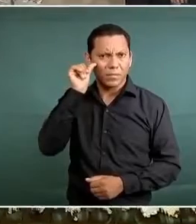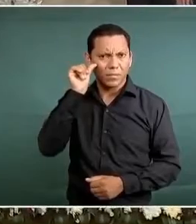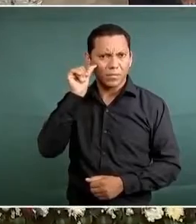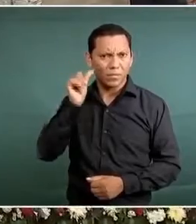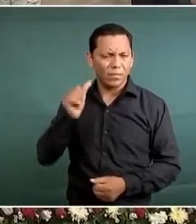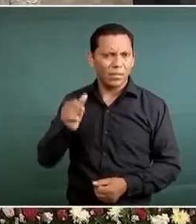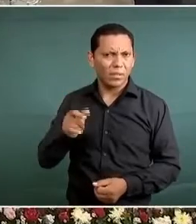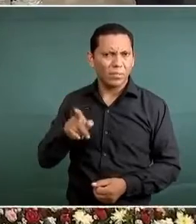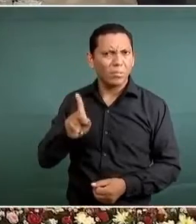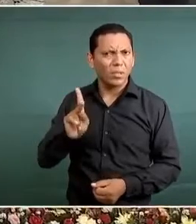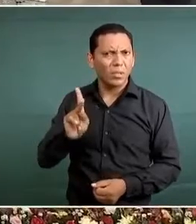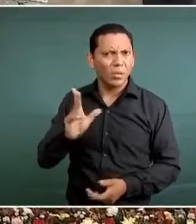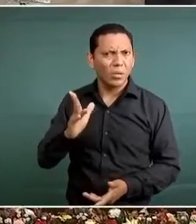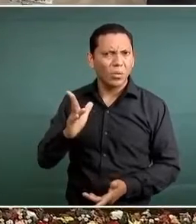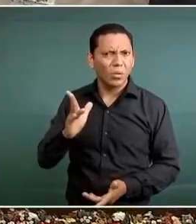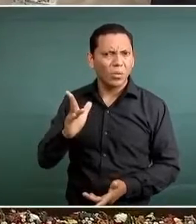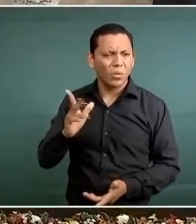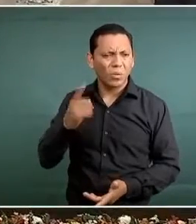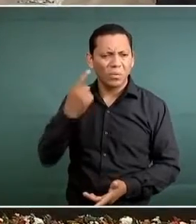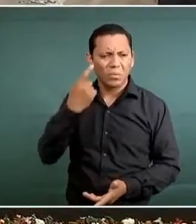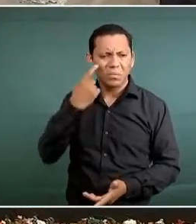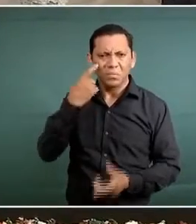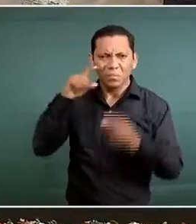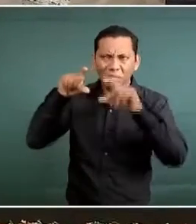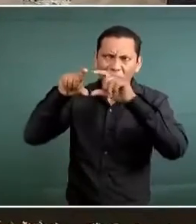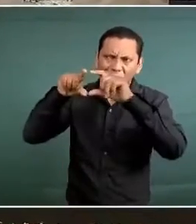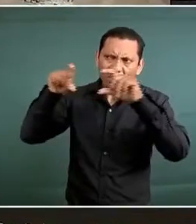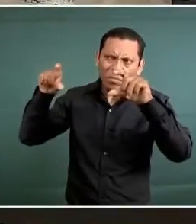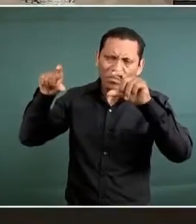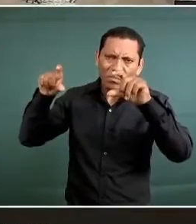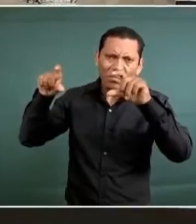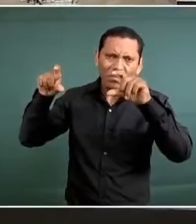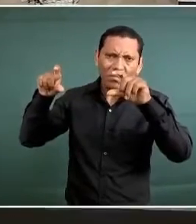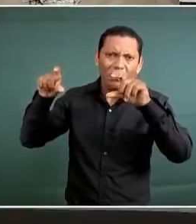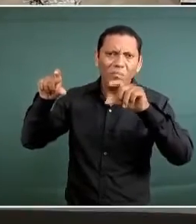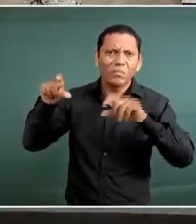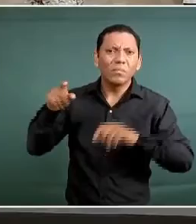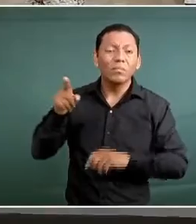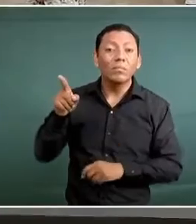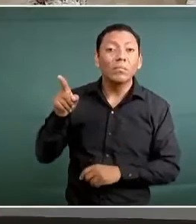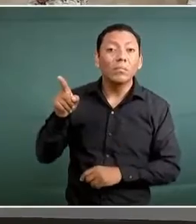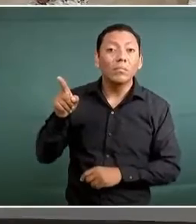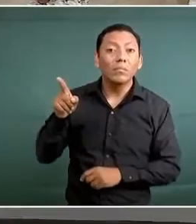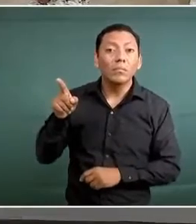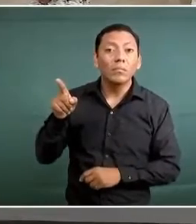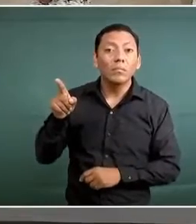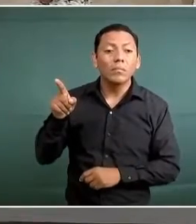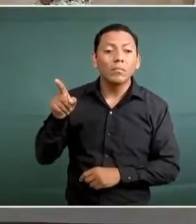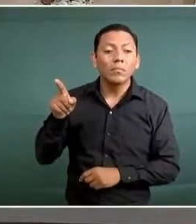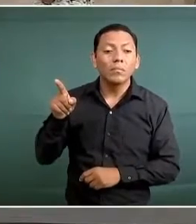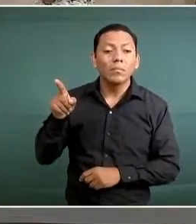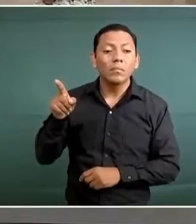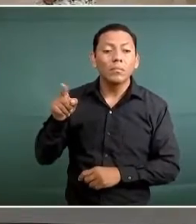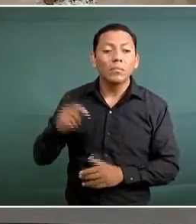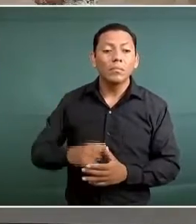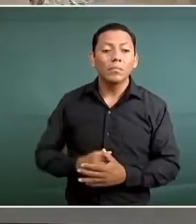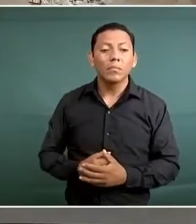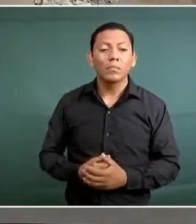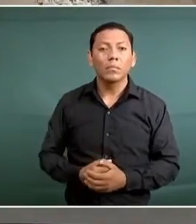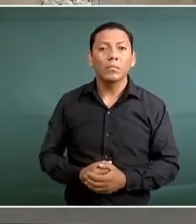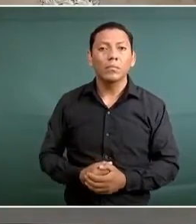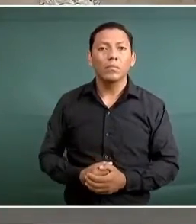la cabeza es solo seis solo seis países han